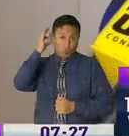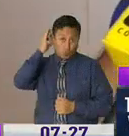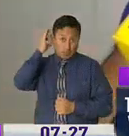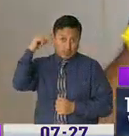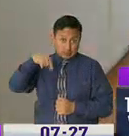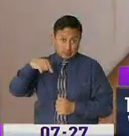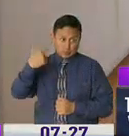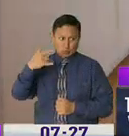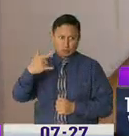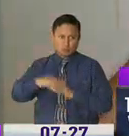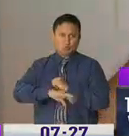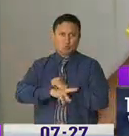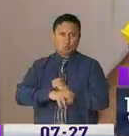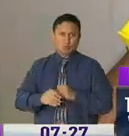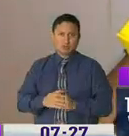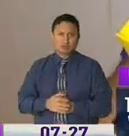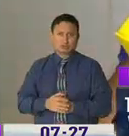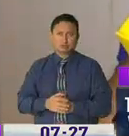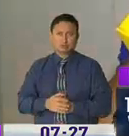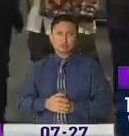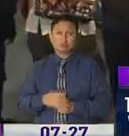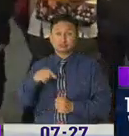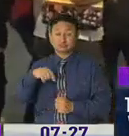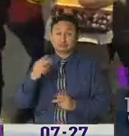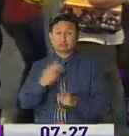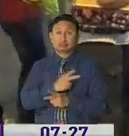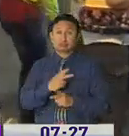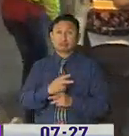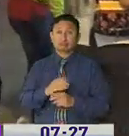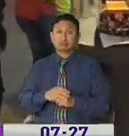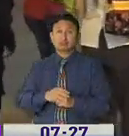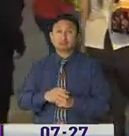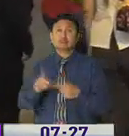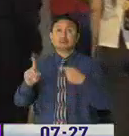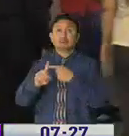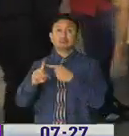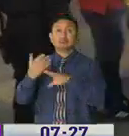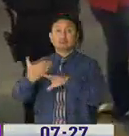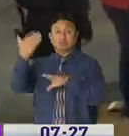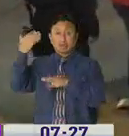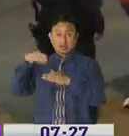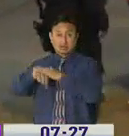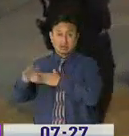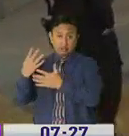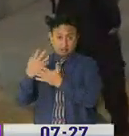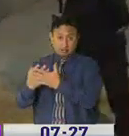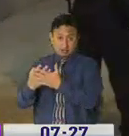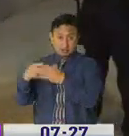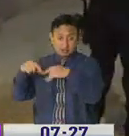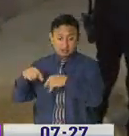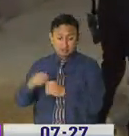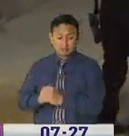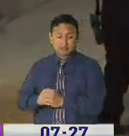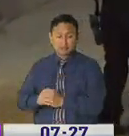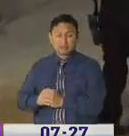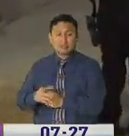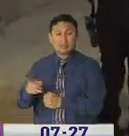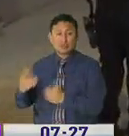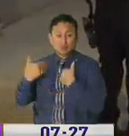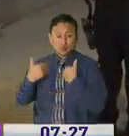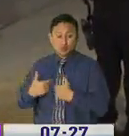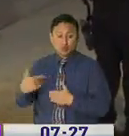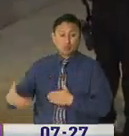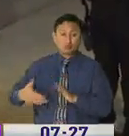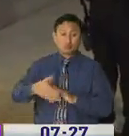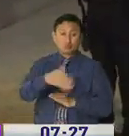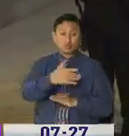armadas, cuchillo, en moto. El fallecido tiene antecedentes por varios delitos. Su cuerpo fue trasladado hasta el centro forense de Manta para la